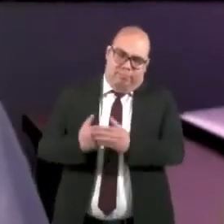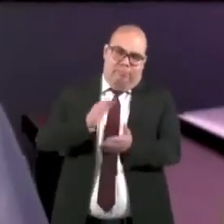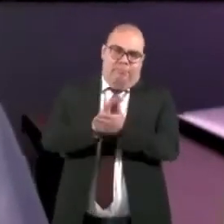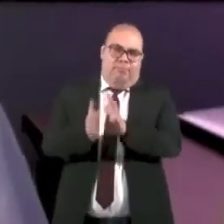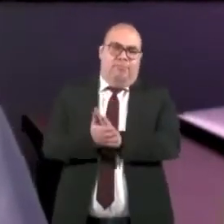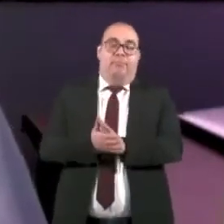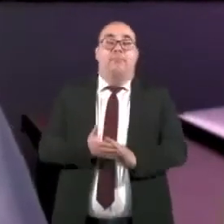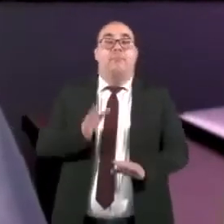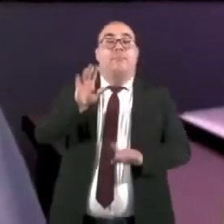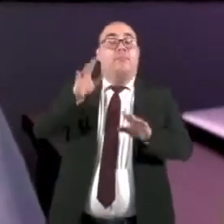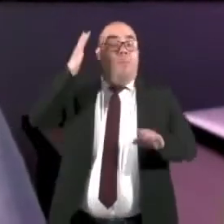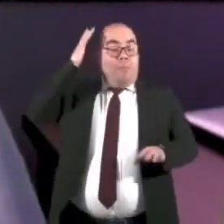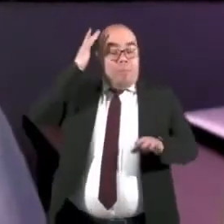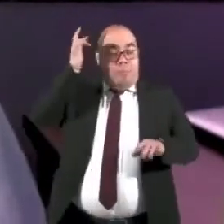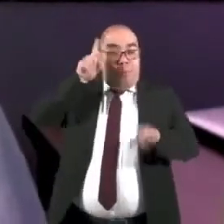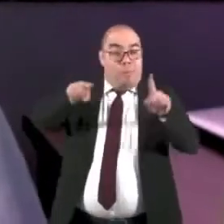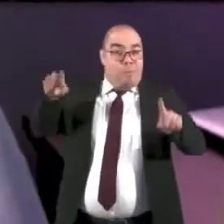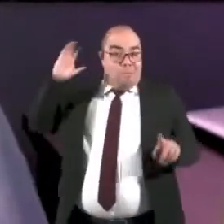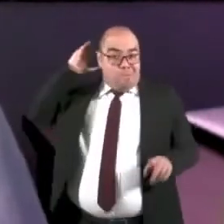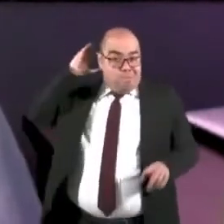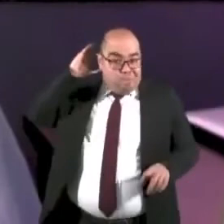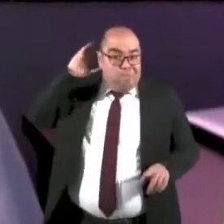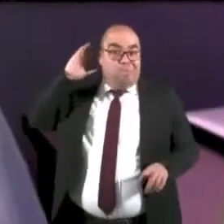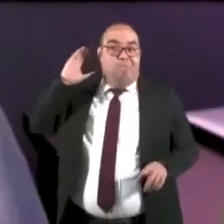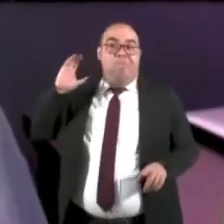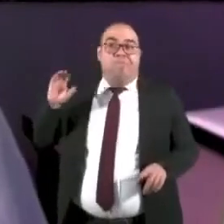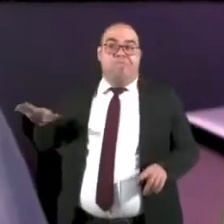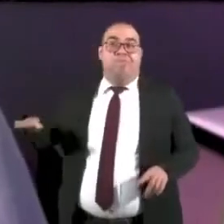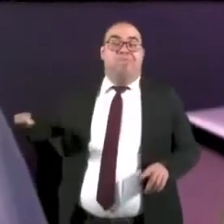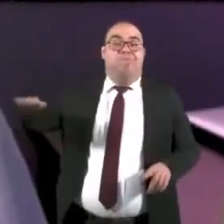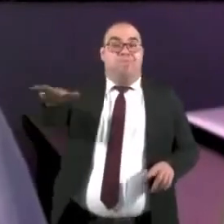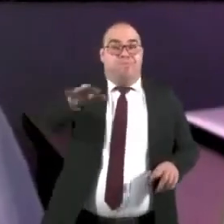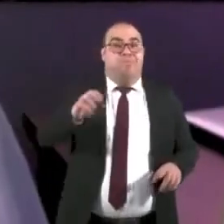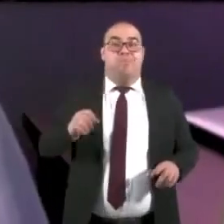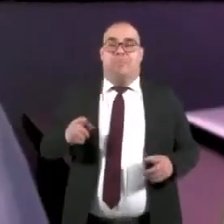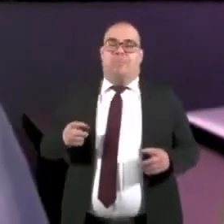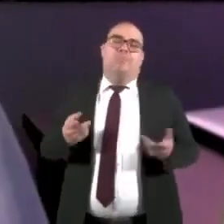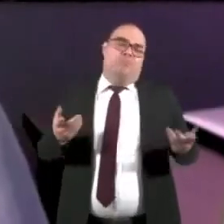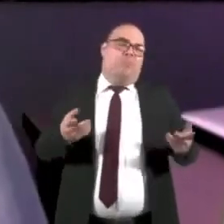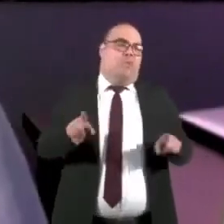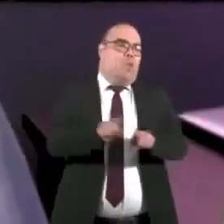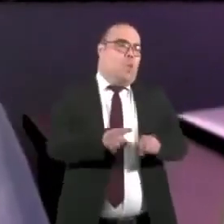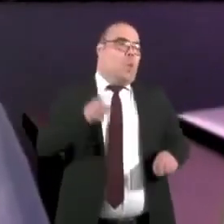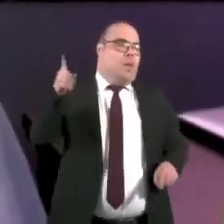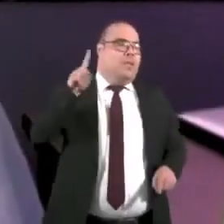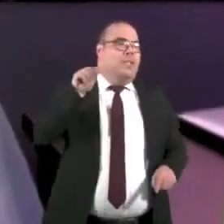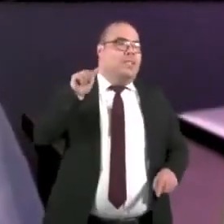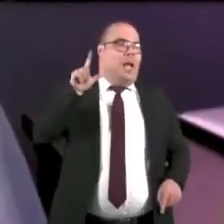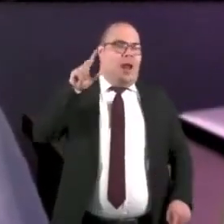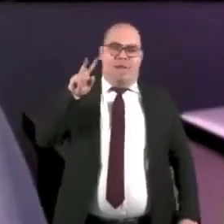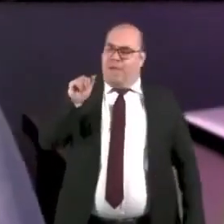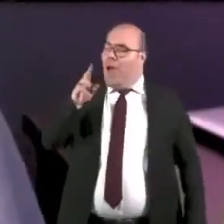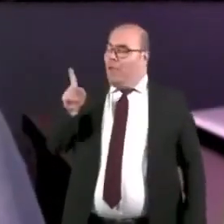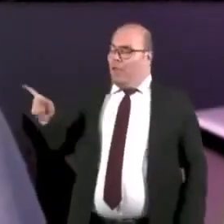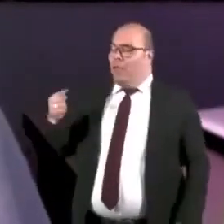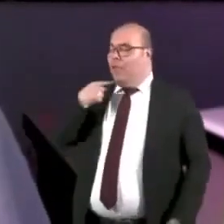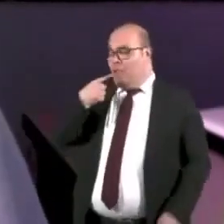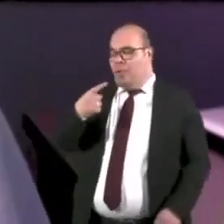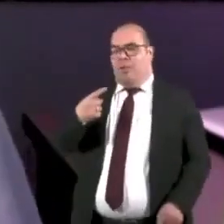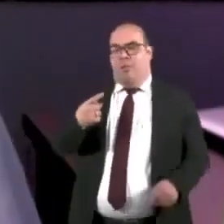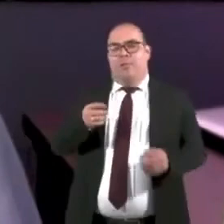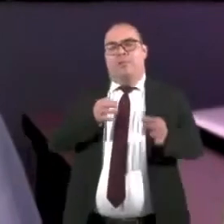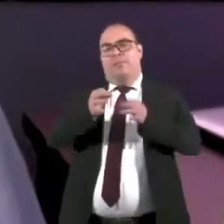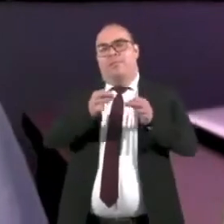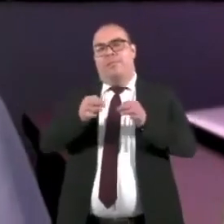hay sectores, ahí decía, ya lo decía y coincido con Salvatore, los factores de la violencia siguen ahí,